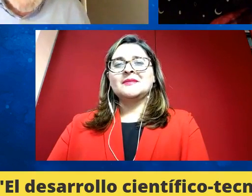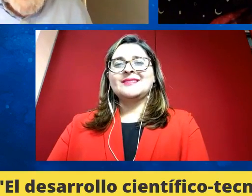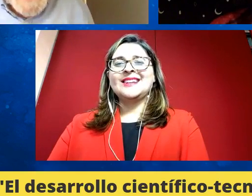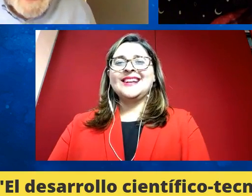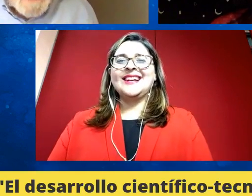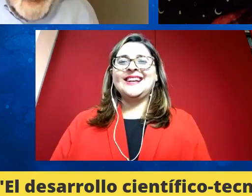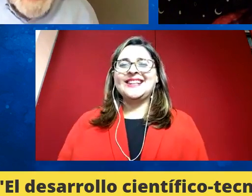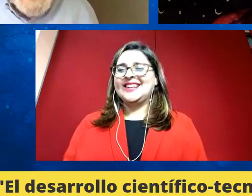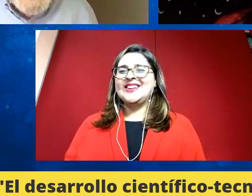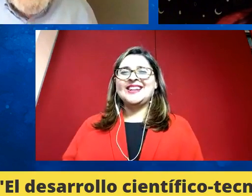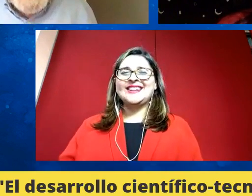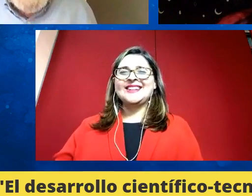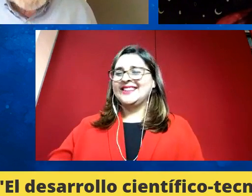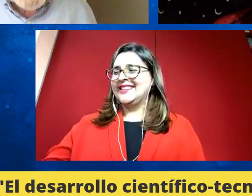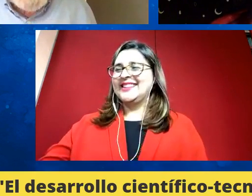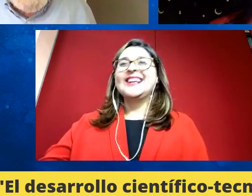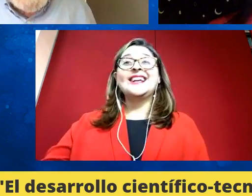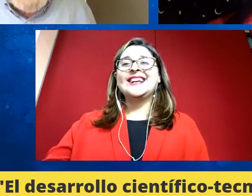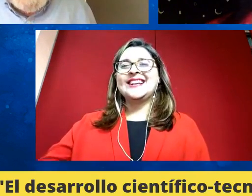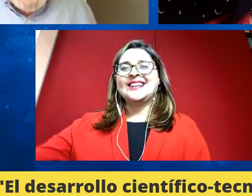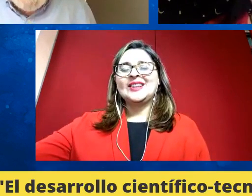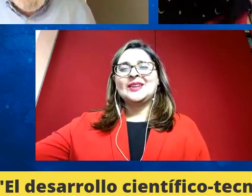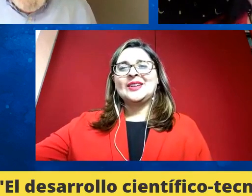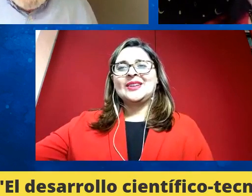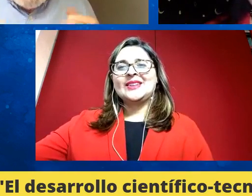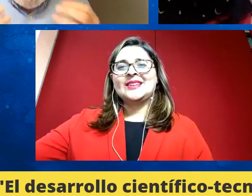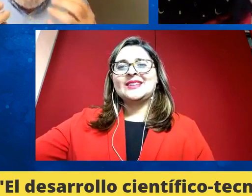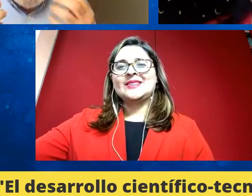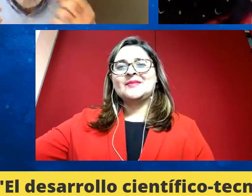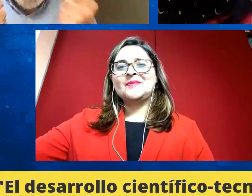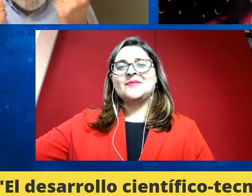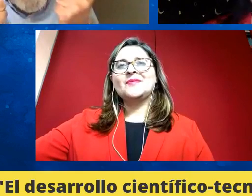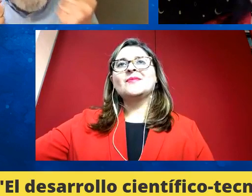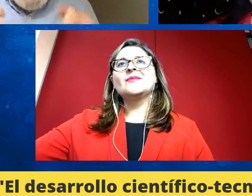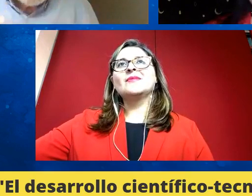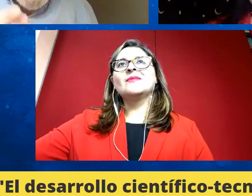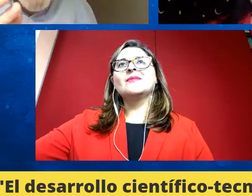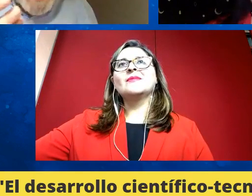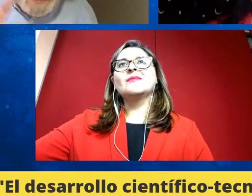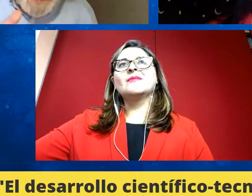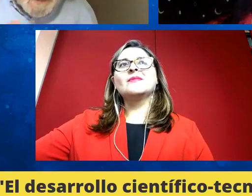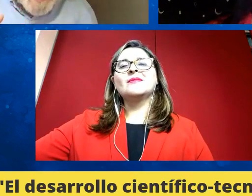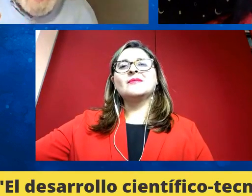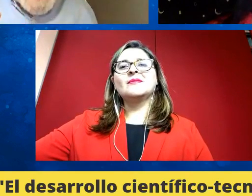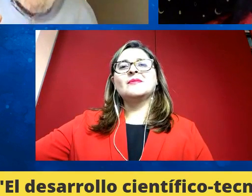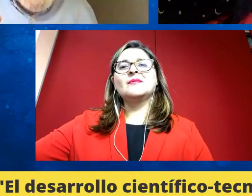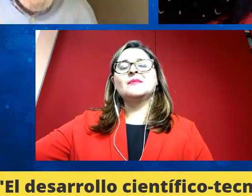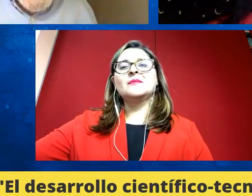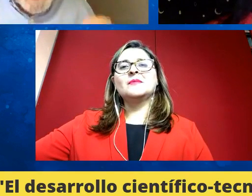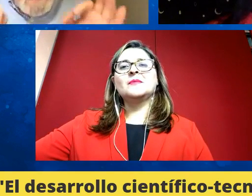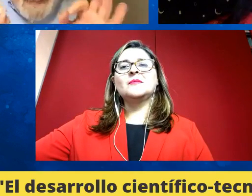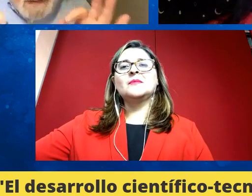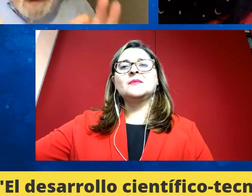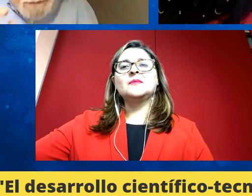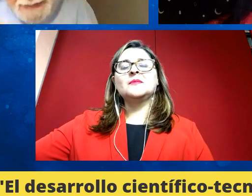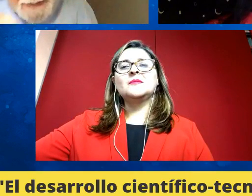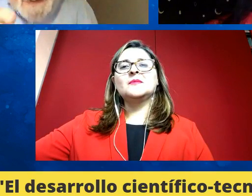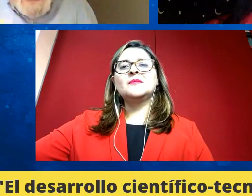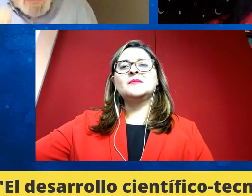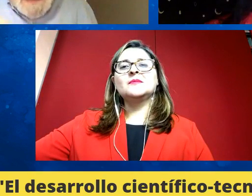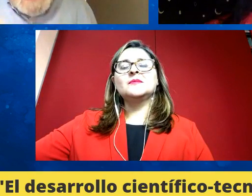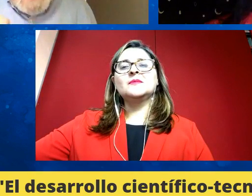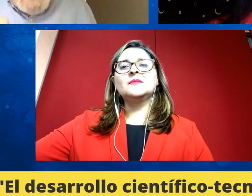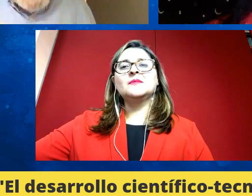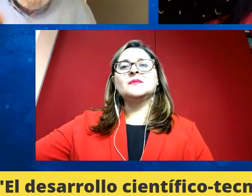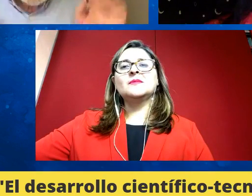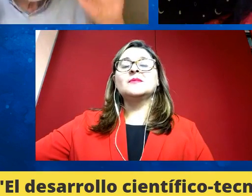me empapelen en las redes sociales. Pero es decir, es uno, hay un dicho que me gusta a mí, las dos manos que más te van